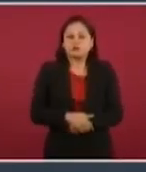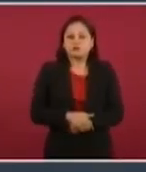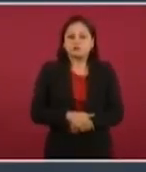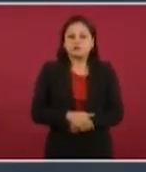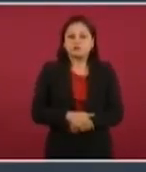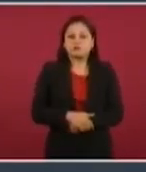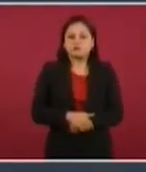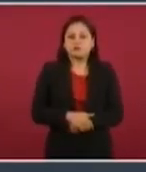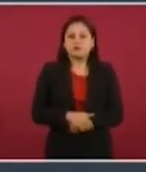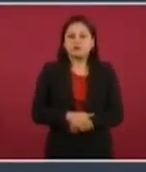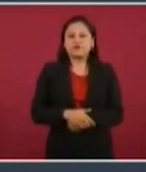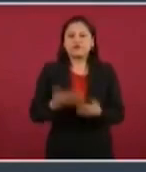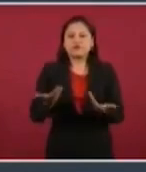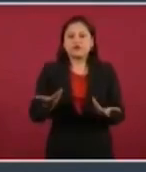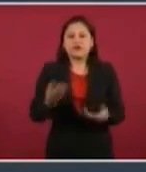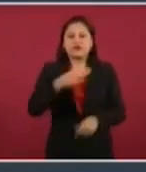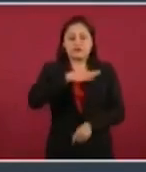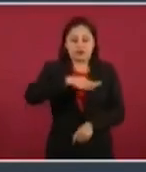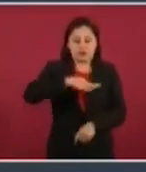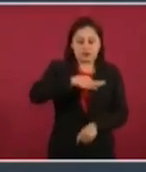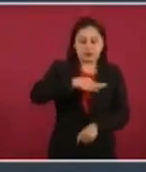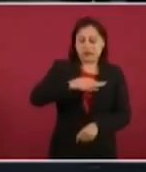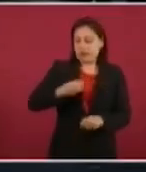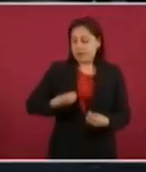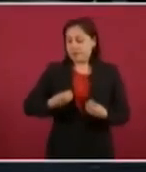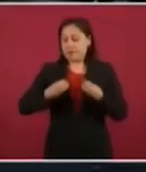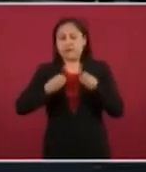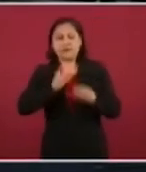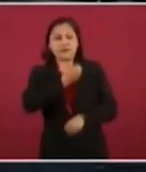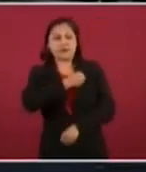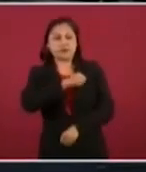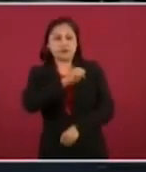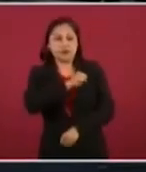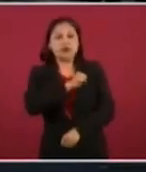felicidad vida sanas y drogas